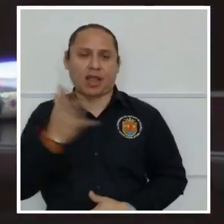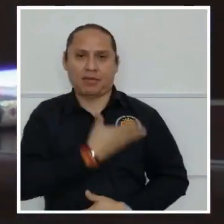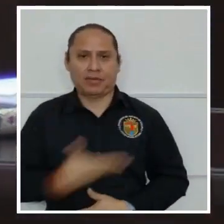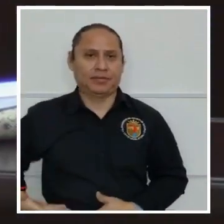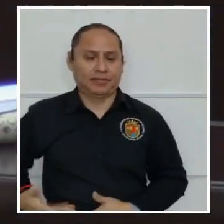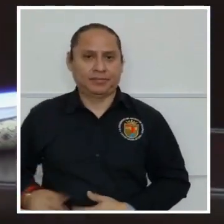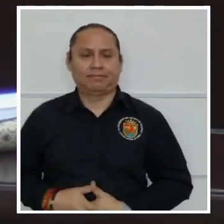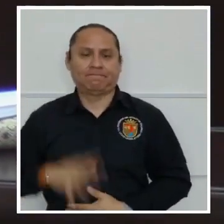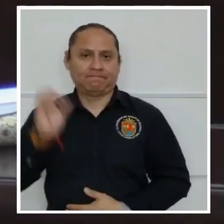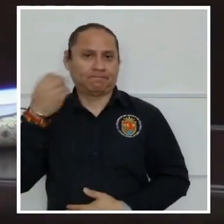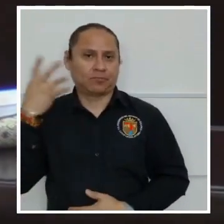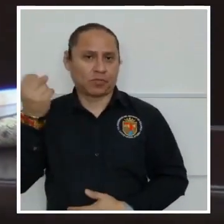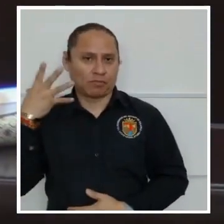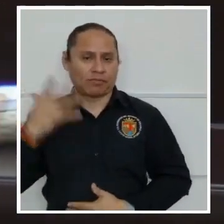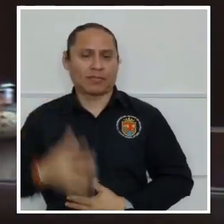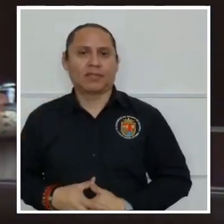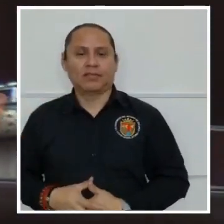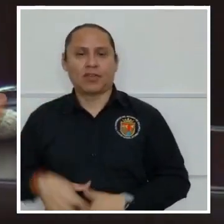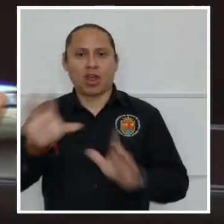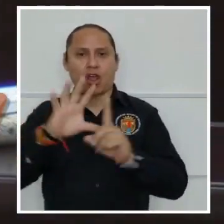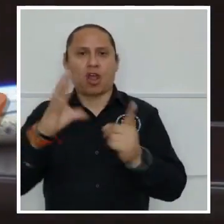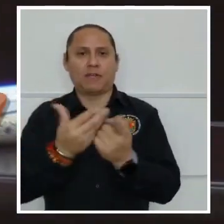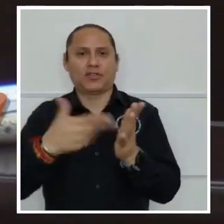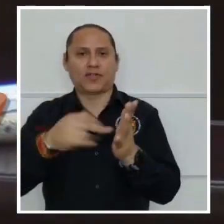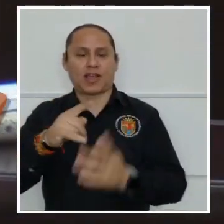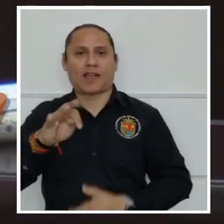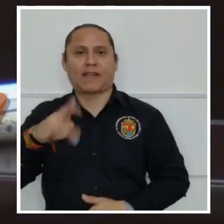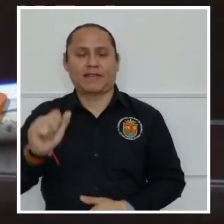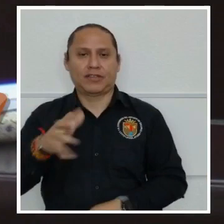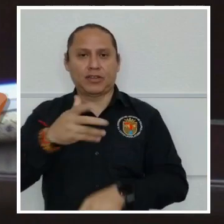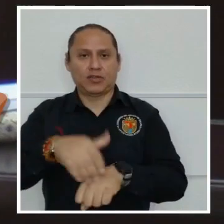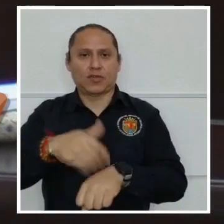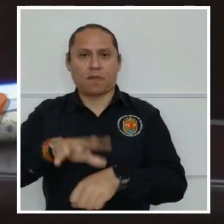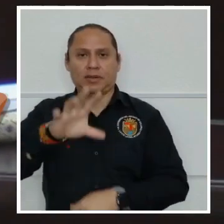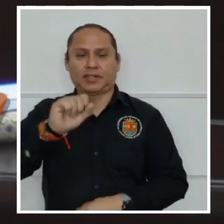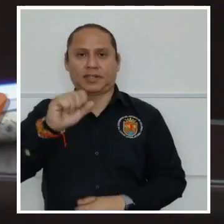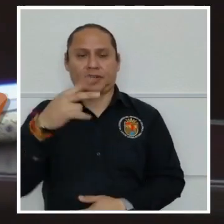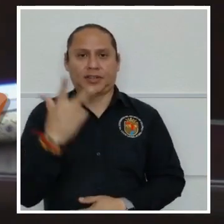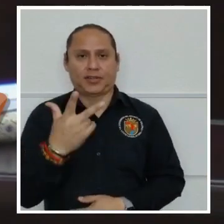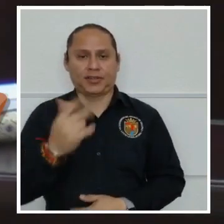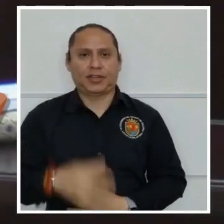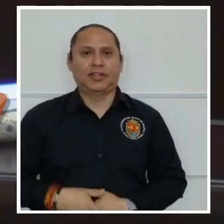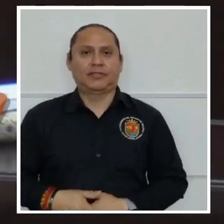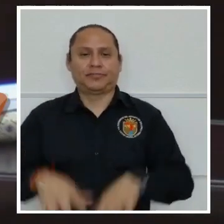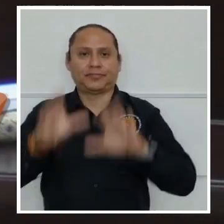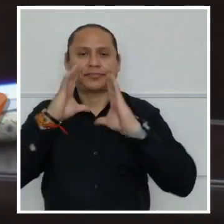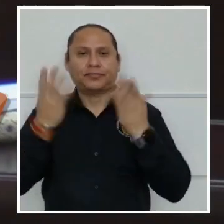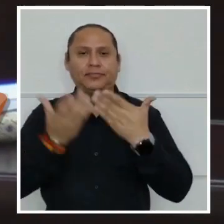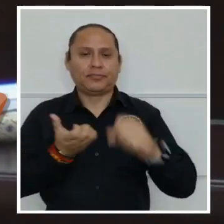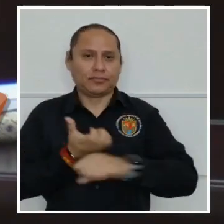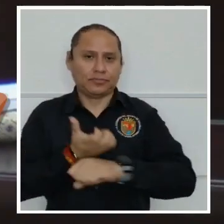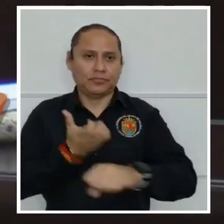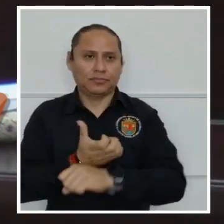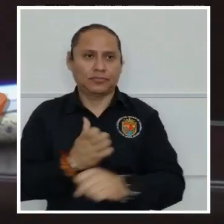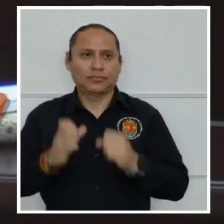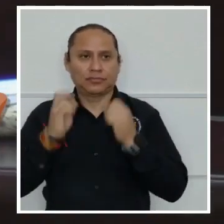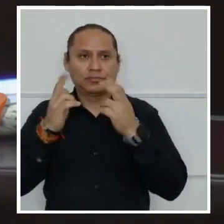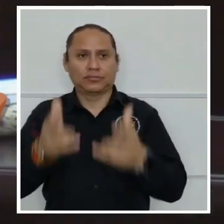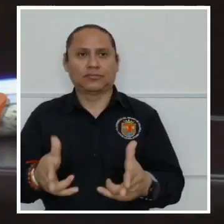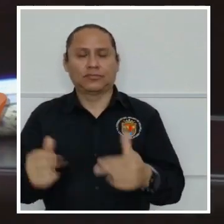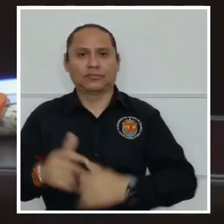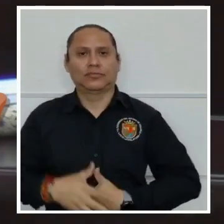presidenta, honorable Asamblea, a la Comisión de Hacienda de la 68ª Legislatura del